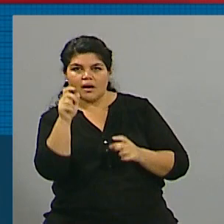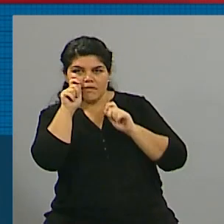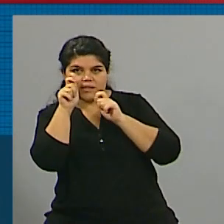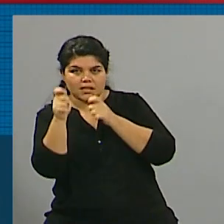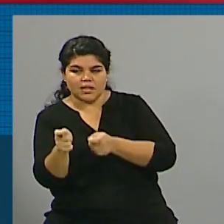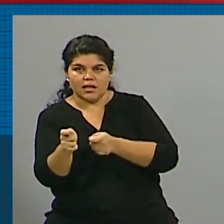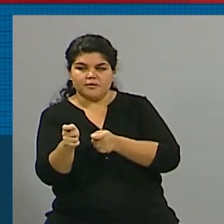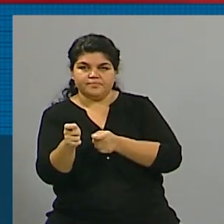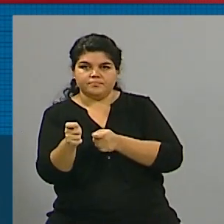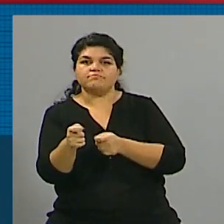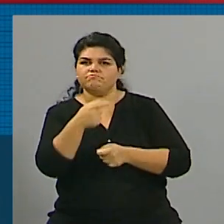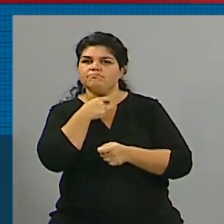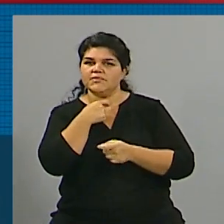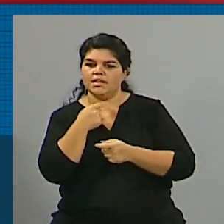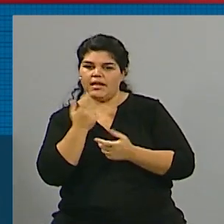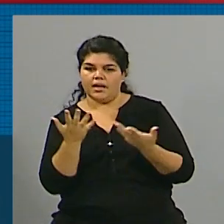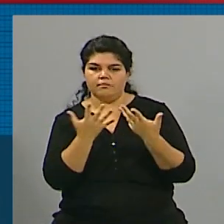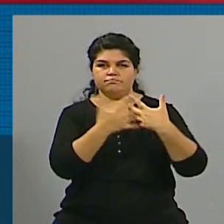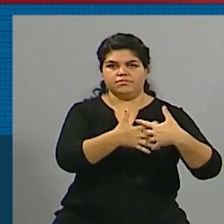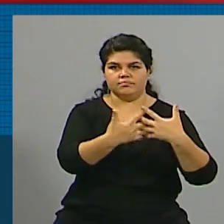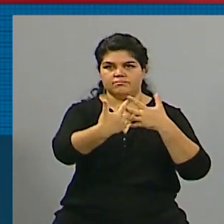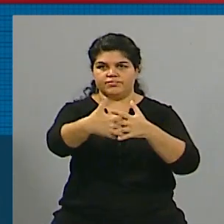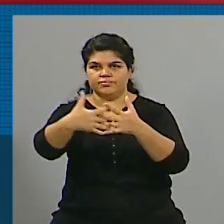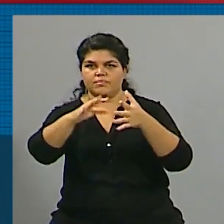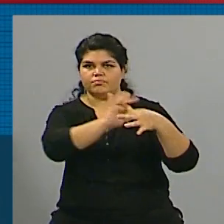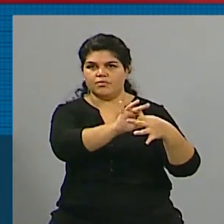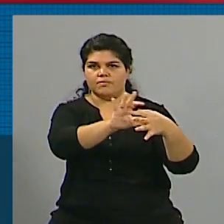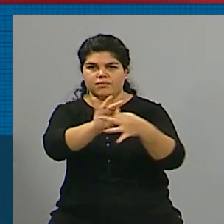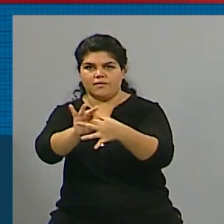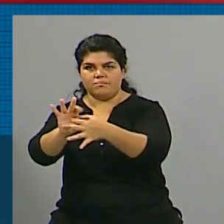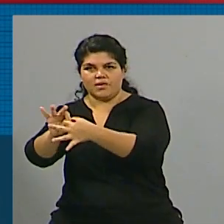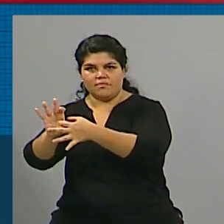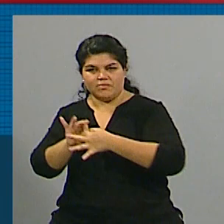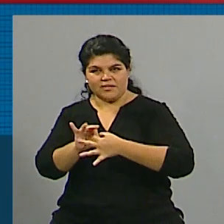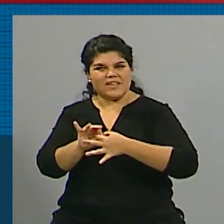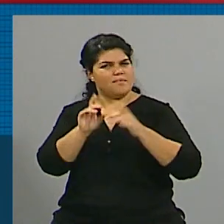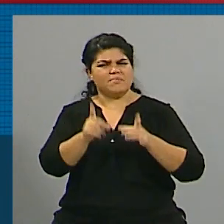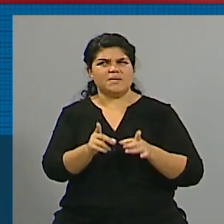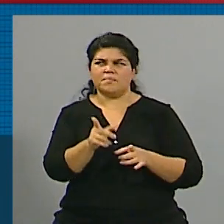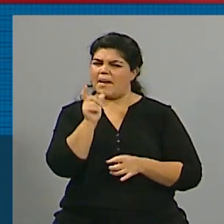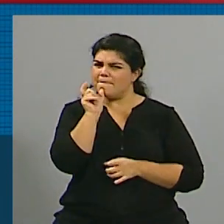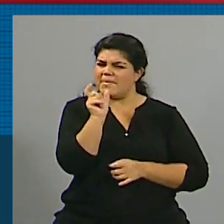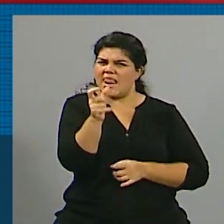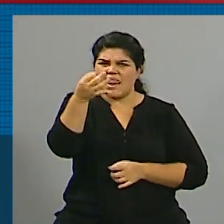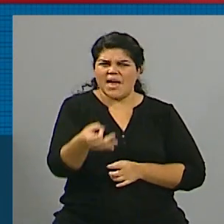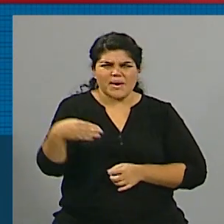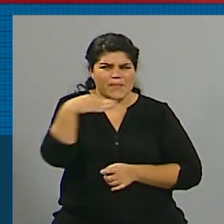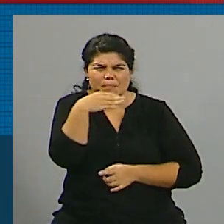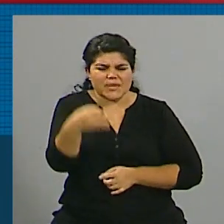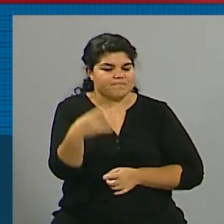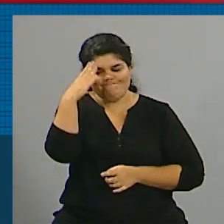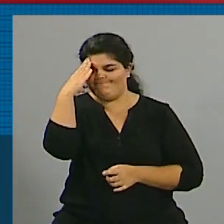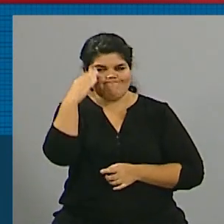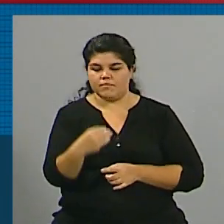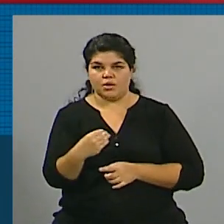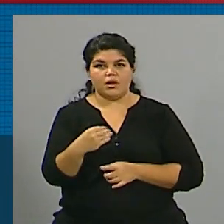es crear los nexos necesarios, palabras que se acercan un poco a lo que no me acuerdo exactamente cómo fue el mensaje, pero básicamente